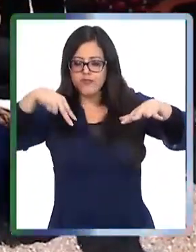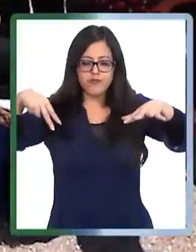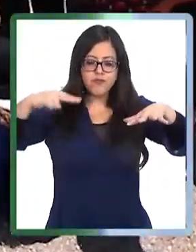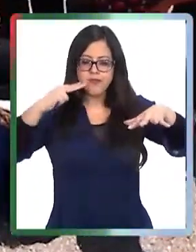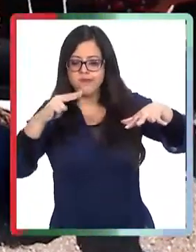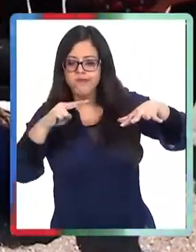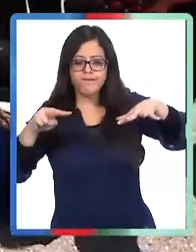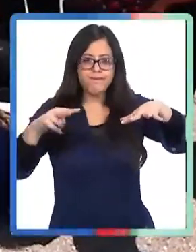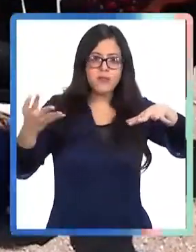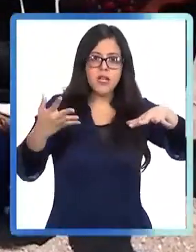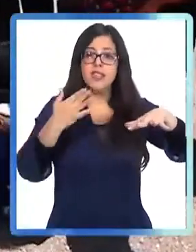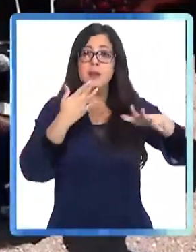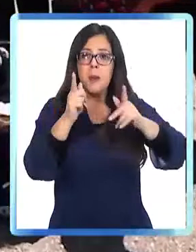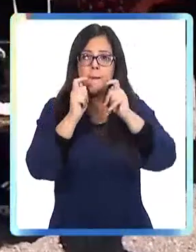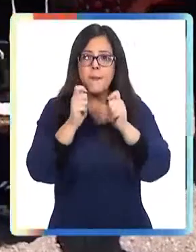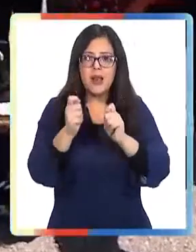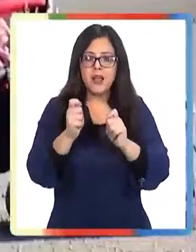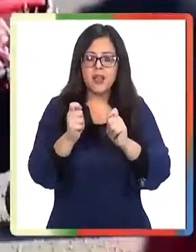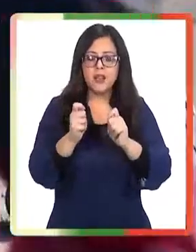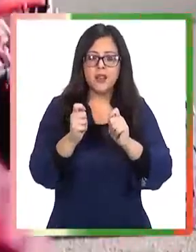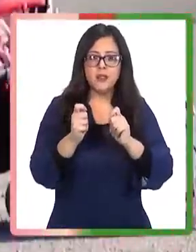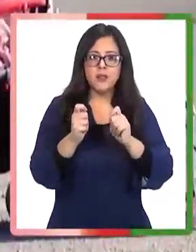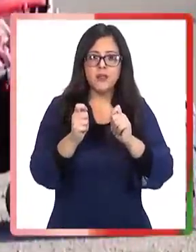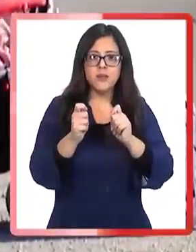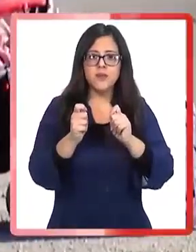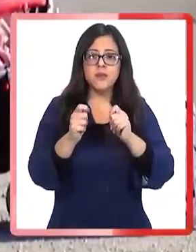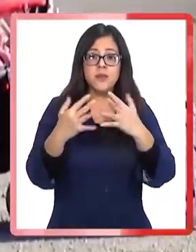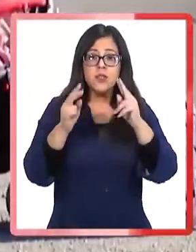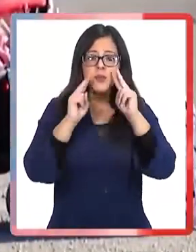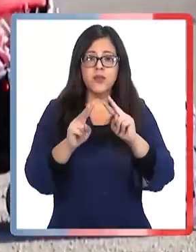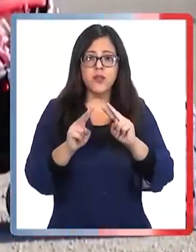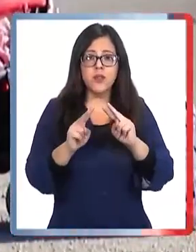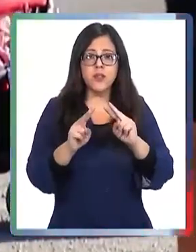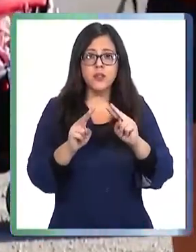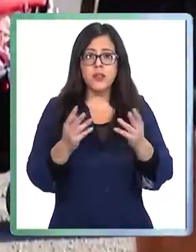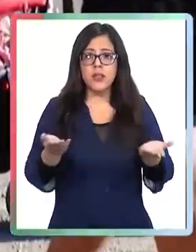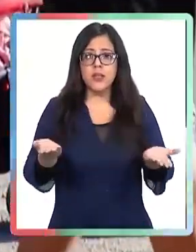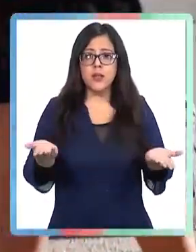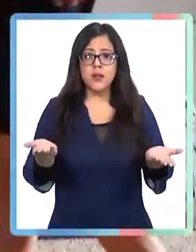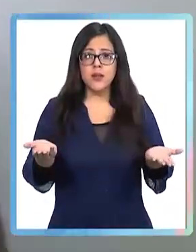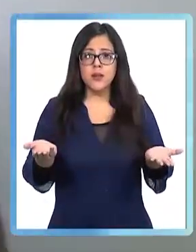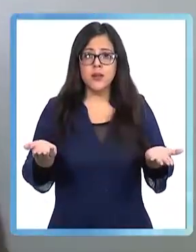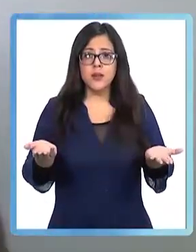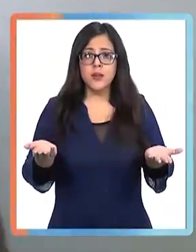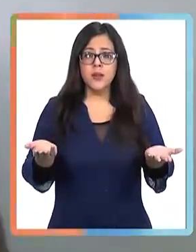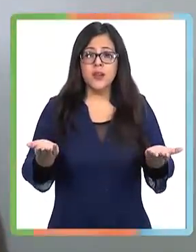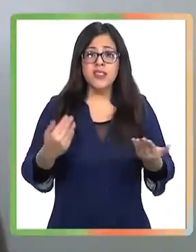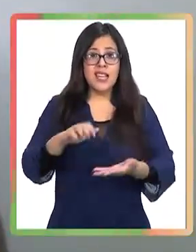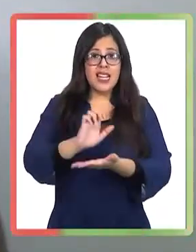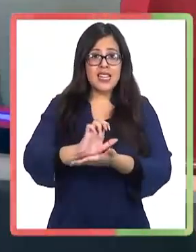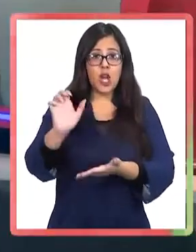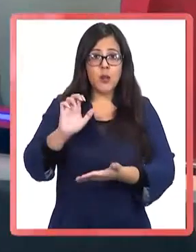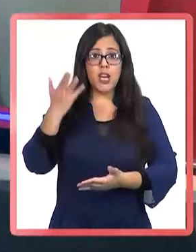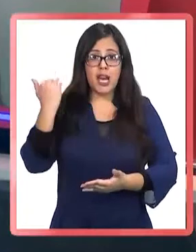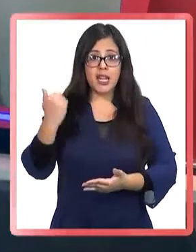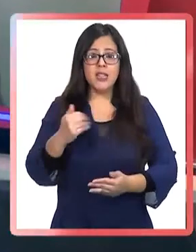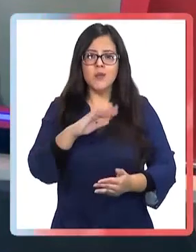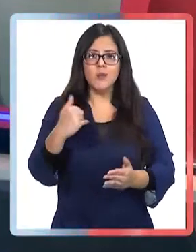lugares de peligrosidad, y hemos visto también durante el estado de